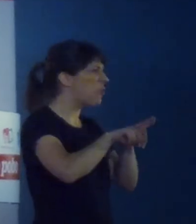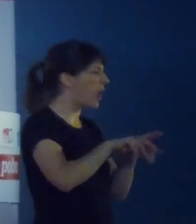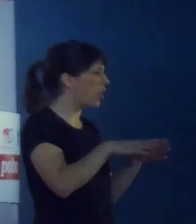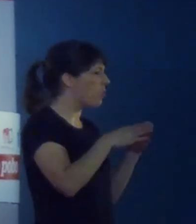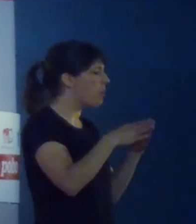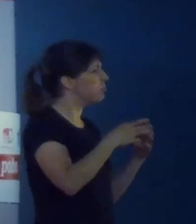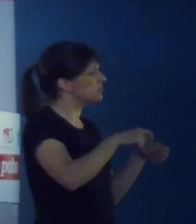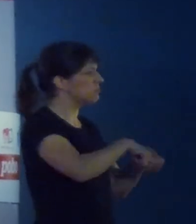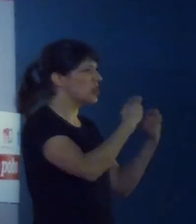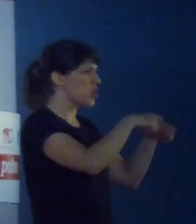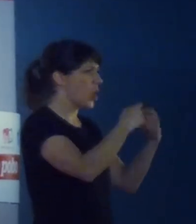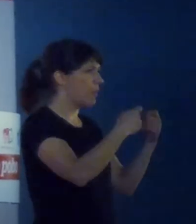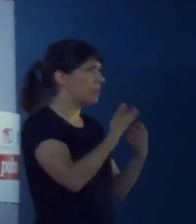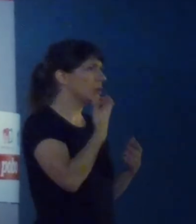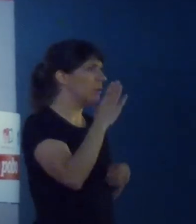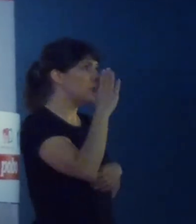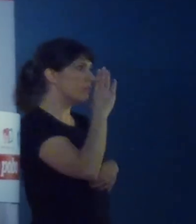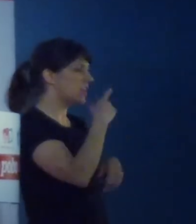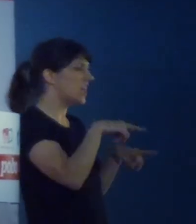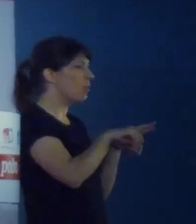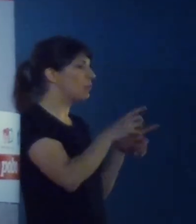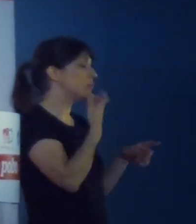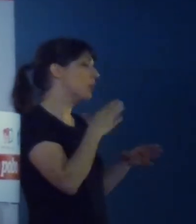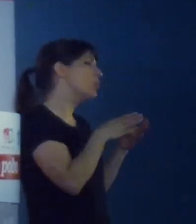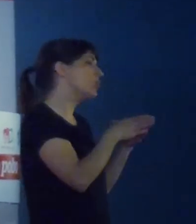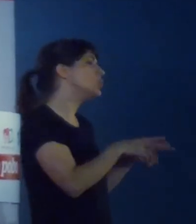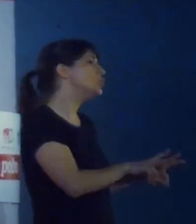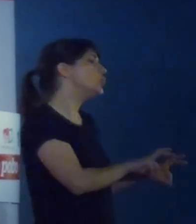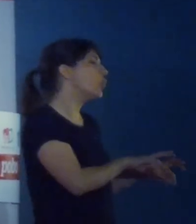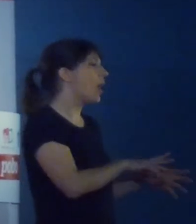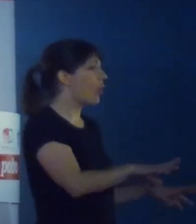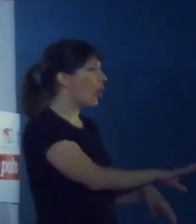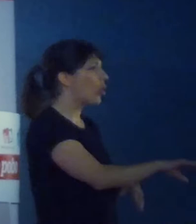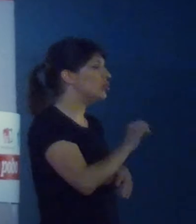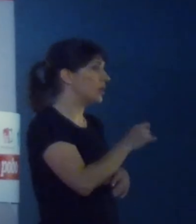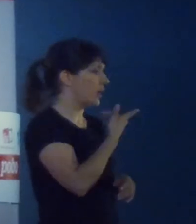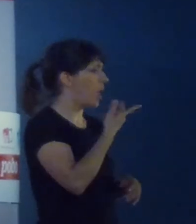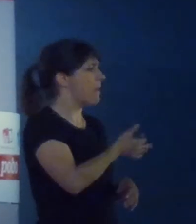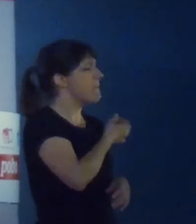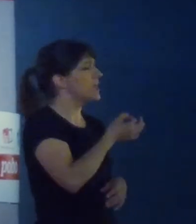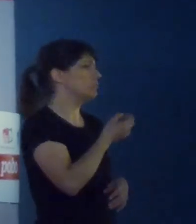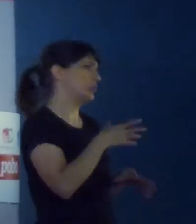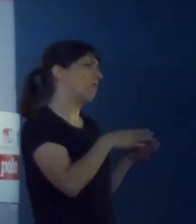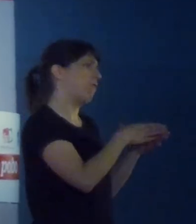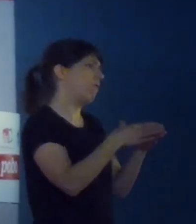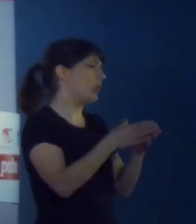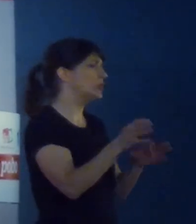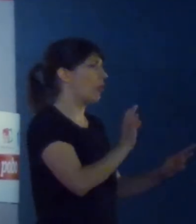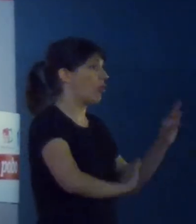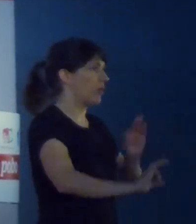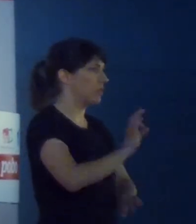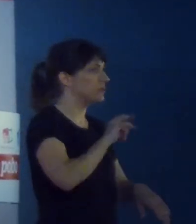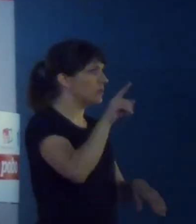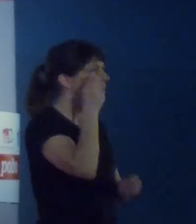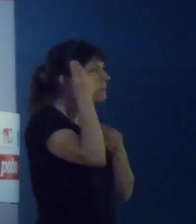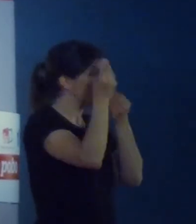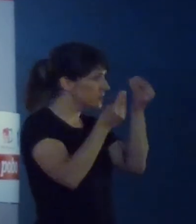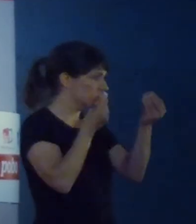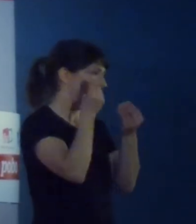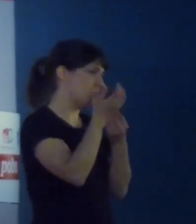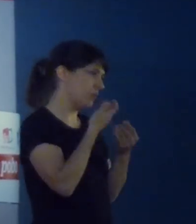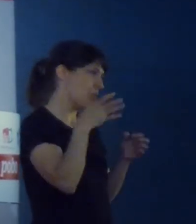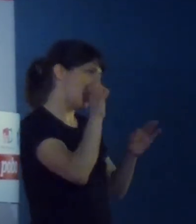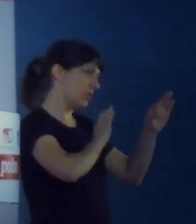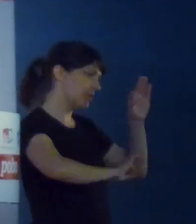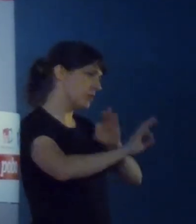disfrazados de condición para ter un barco novo e, por tanto, modernizar a flota. Se modernizasen un pouco os miolos que teñen